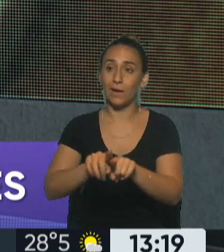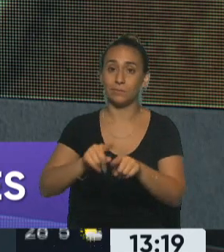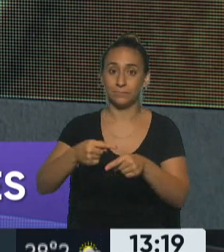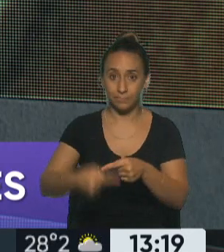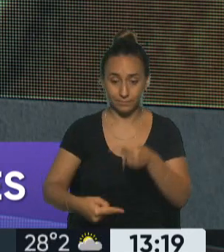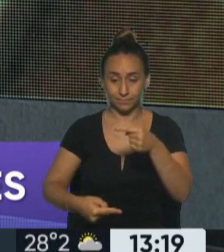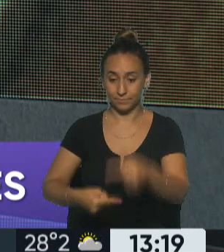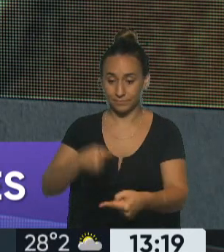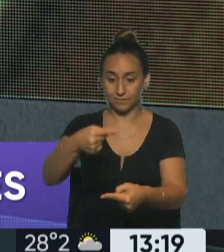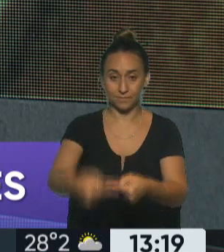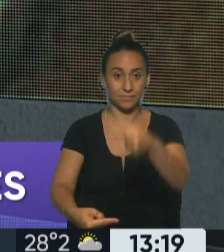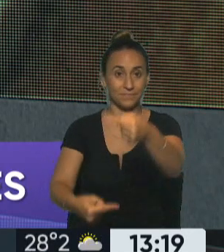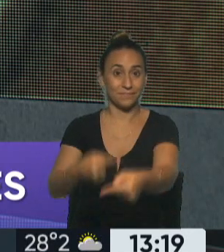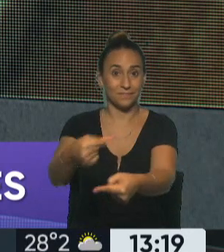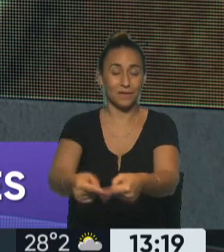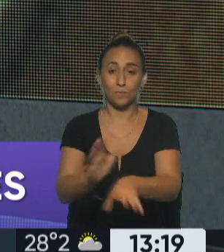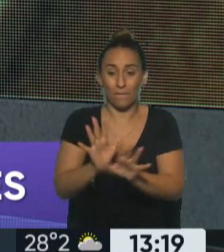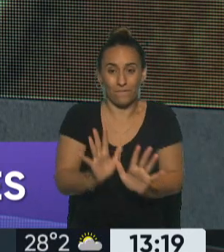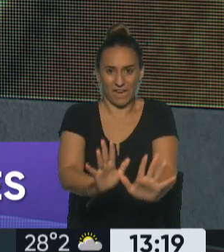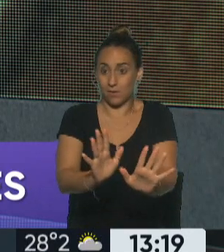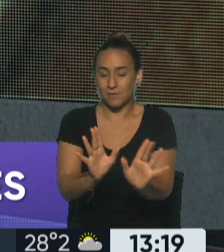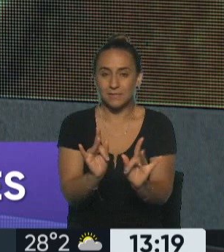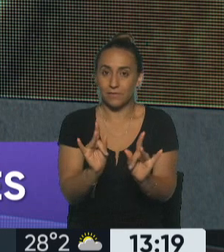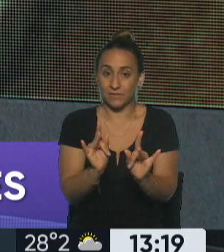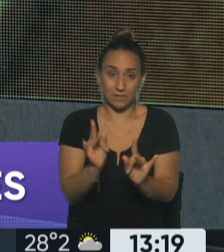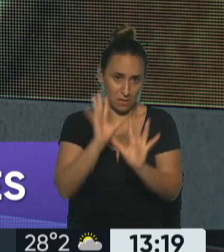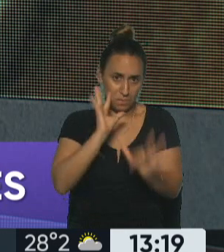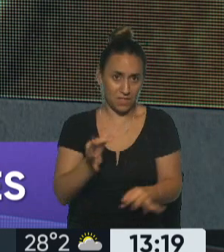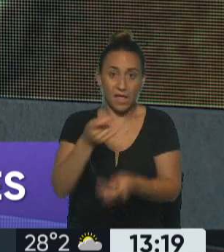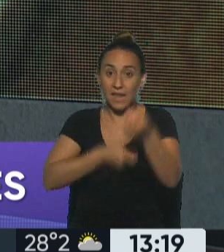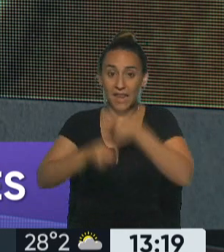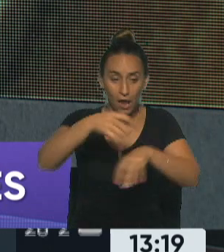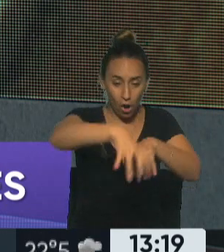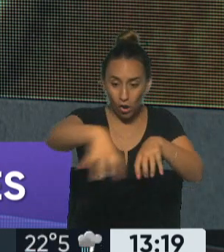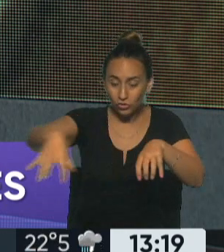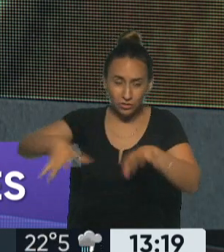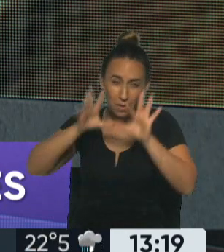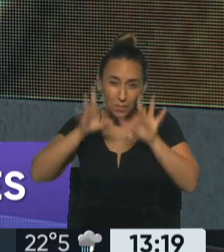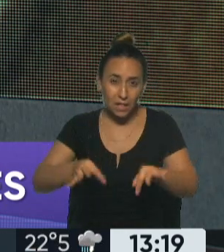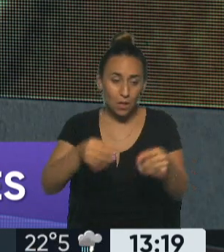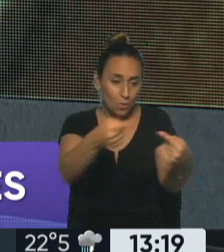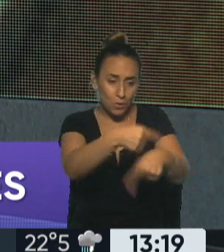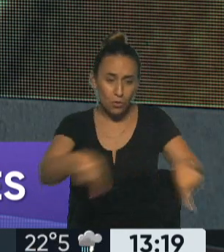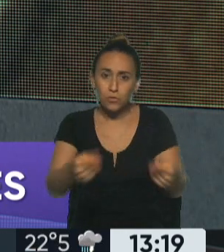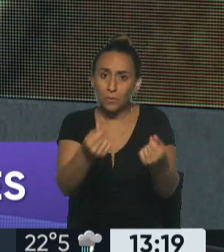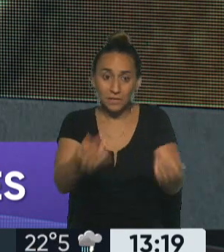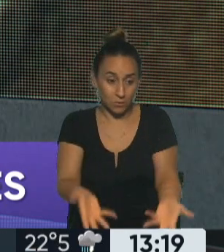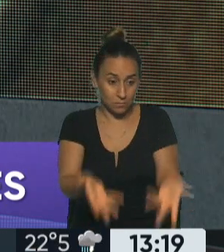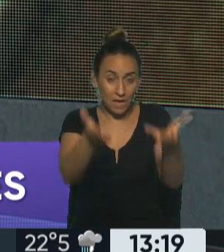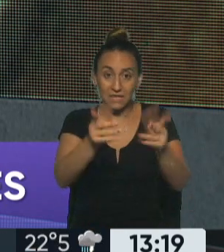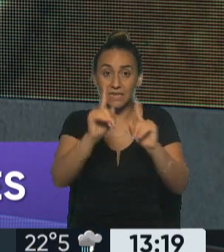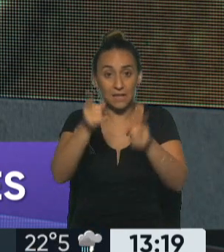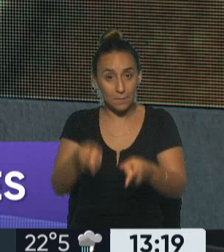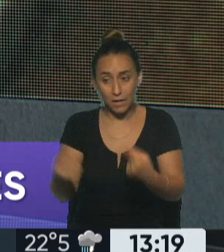difícil de frenar Por qué Porque ya se nota en los comercios Cómo empiezan a aumentar los productos y aumentan los insumos también